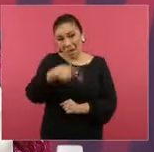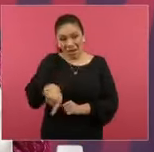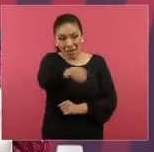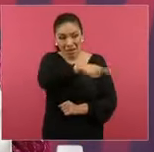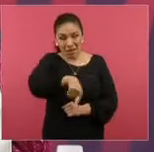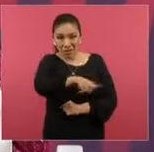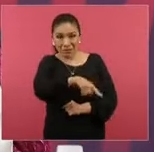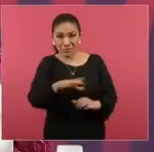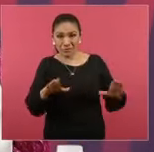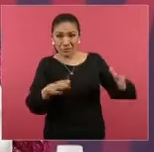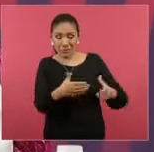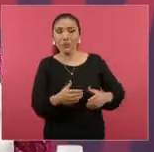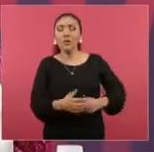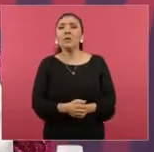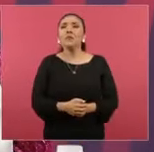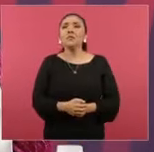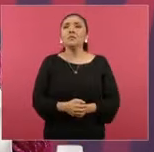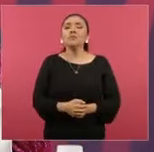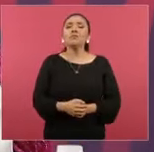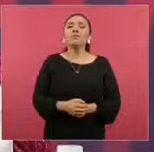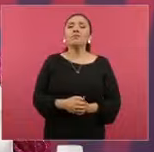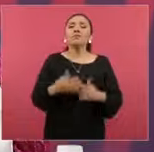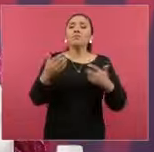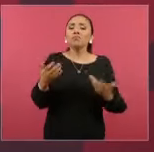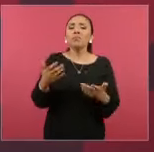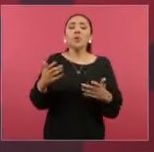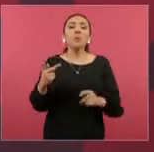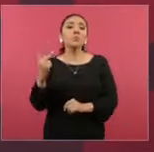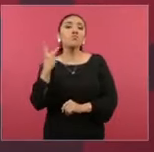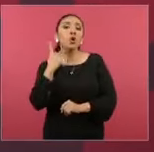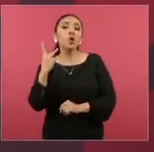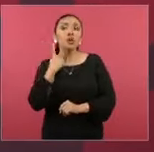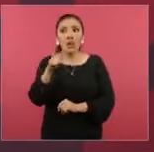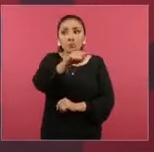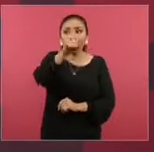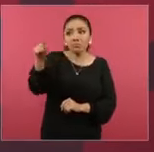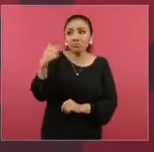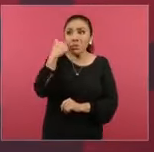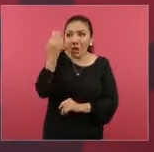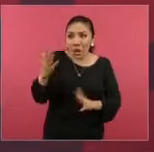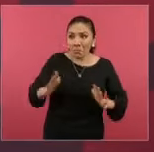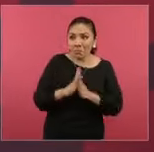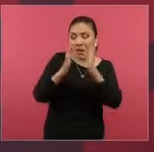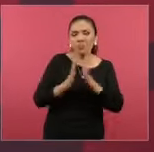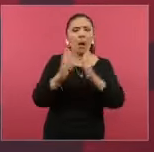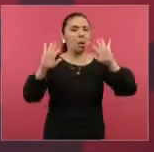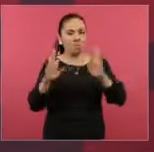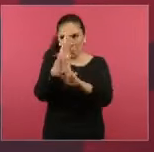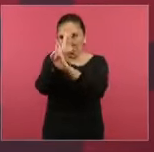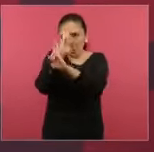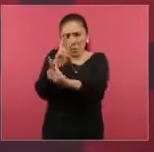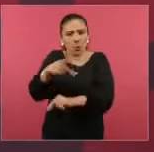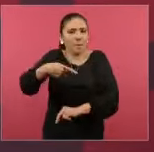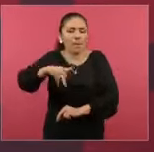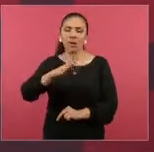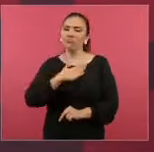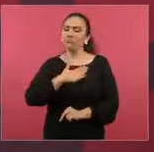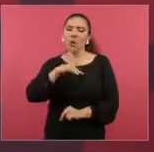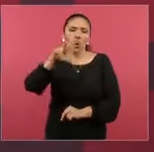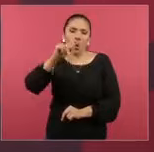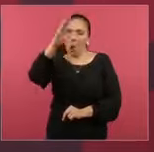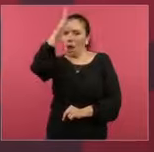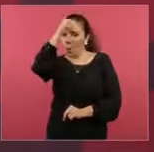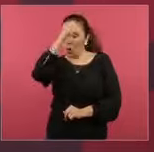ellos la participación política de todos es respetable, pero que no están de acuerdo, y en lo cual nosotros